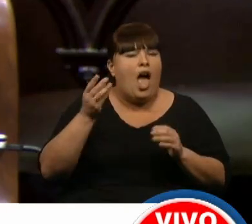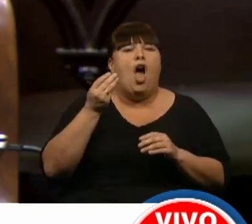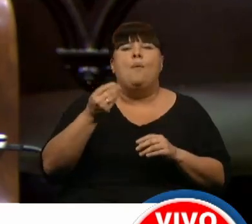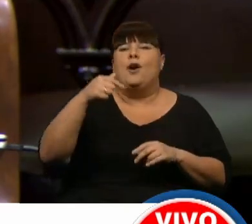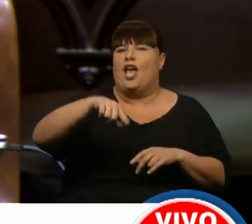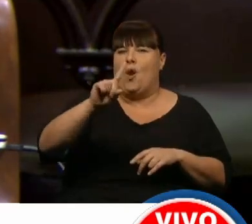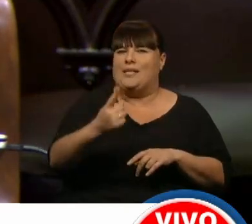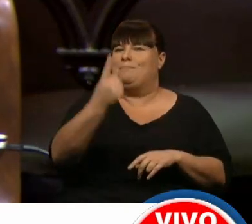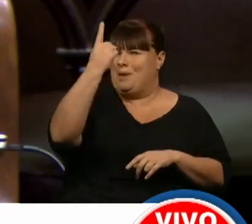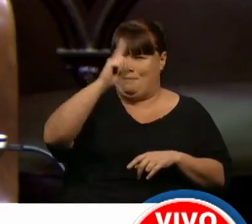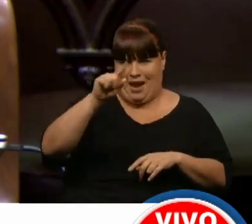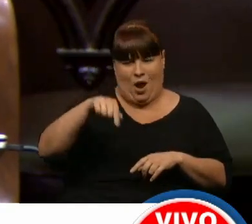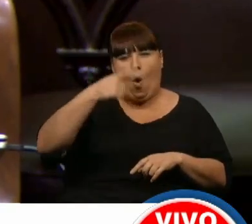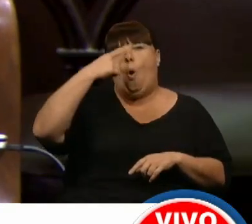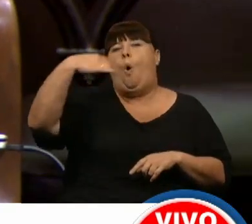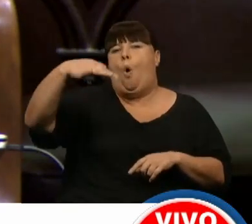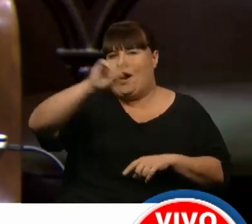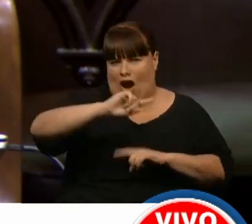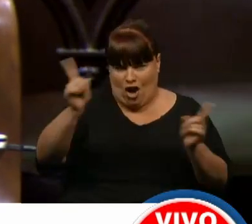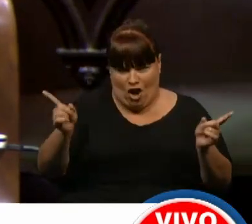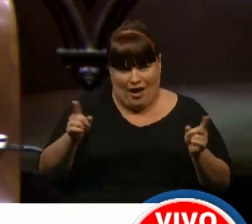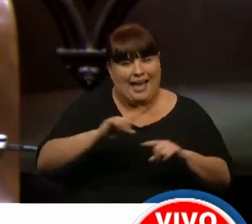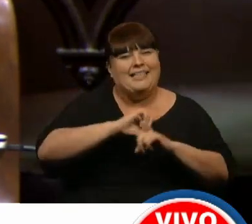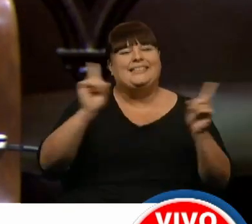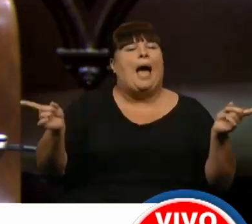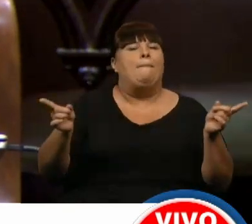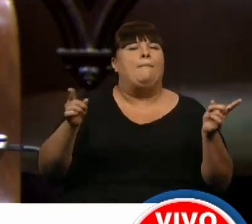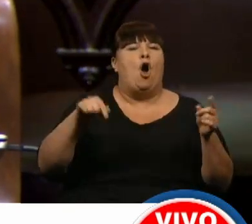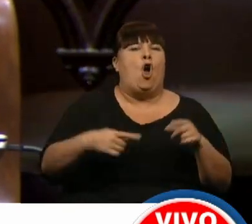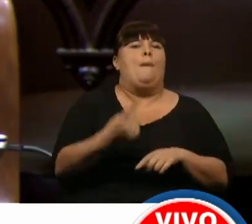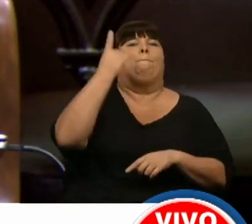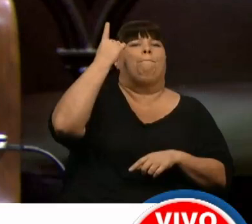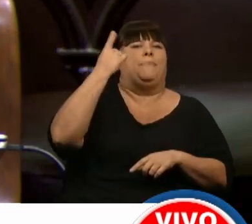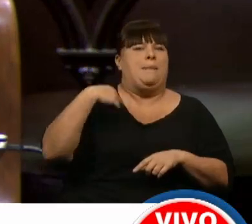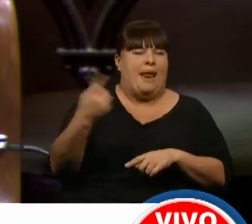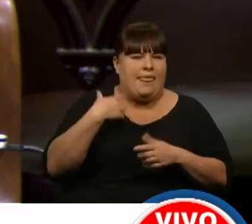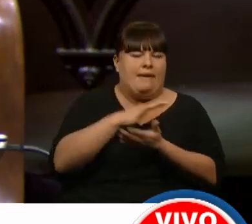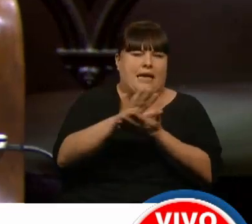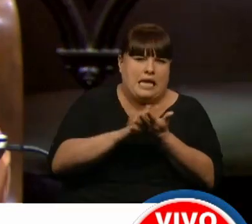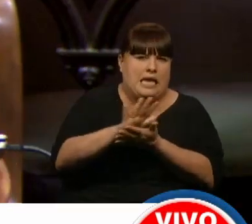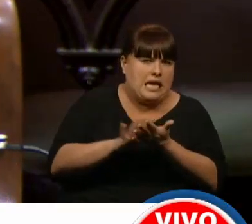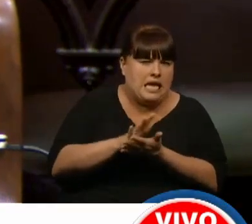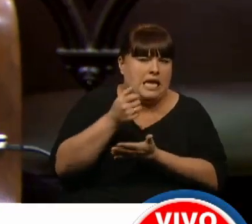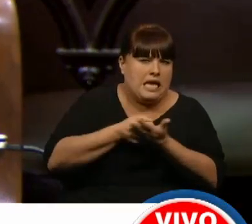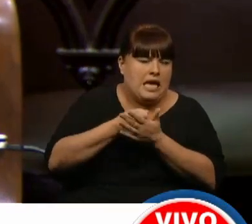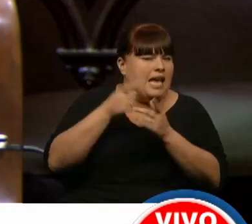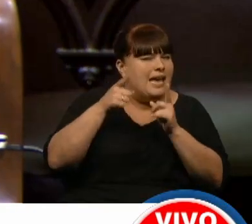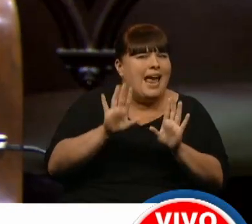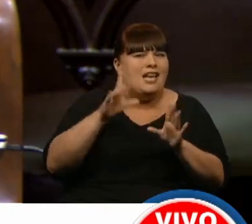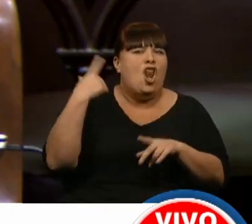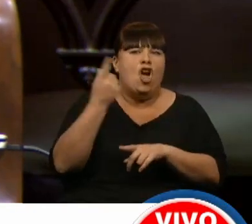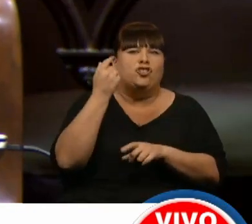esta no es la primera, no es la única, y no es la primera que tenemos que remontar, y que es la